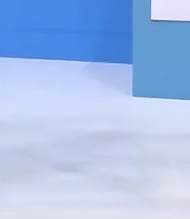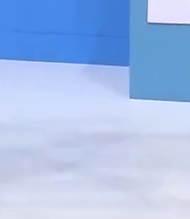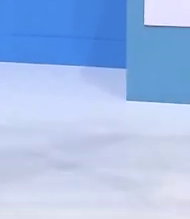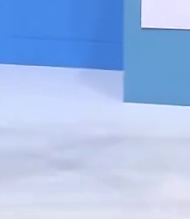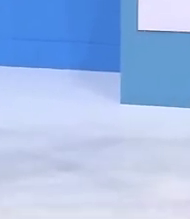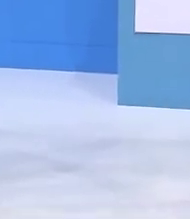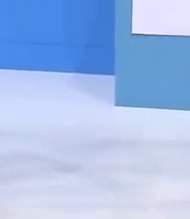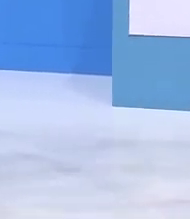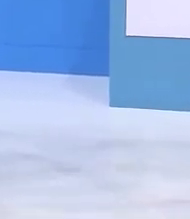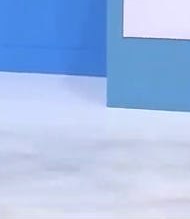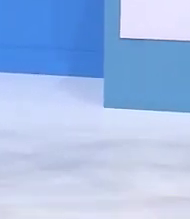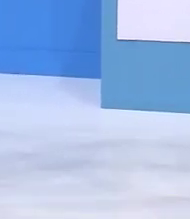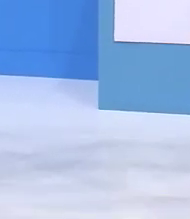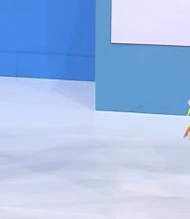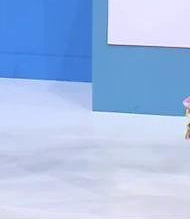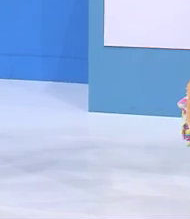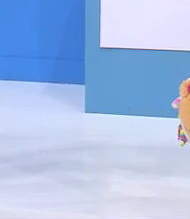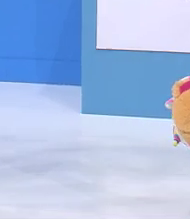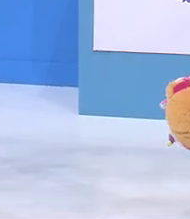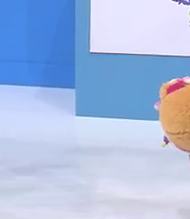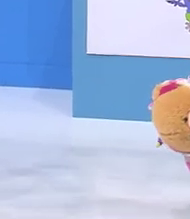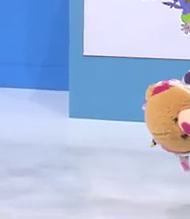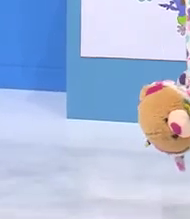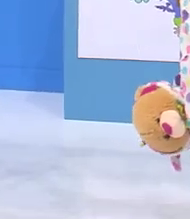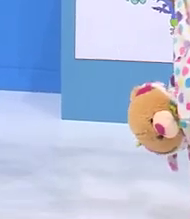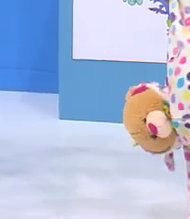tiene las manos muy tierras dinámica